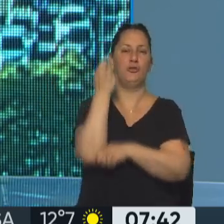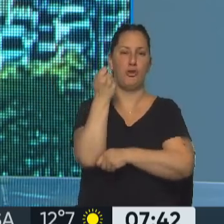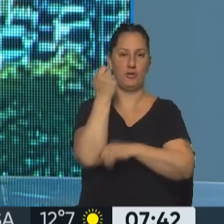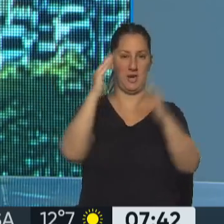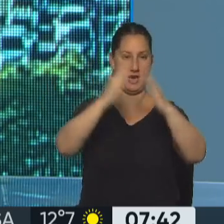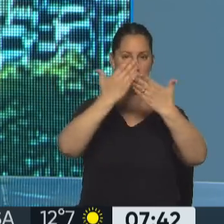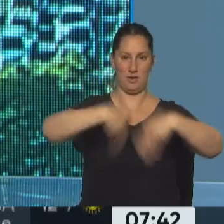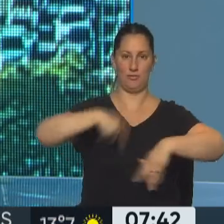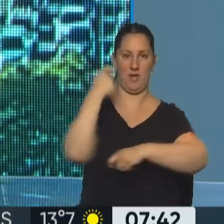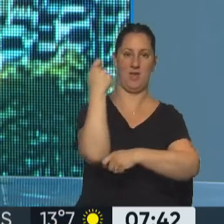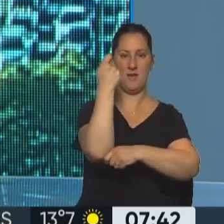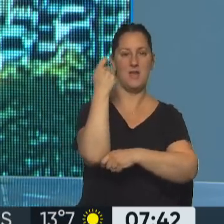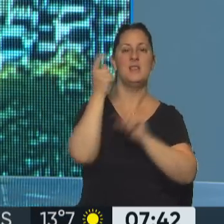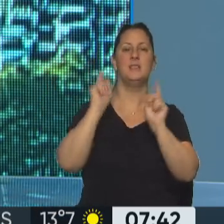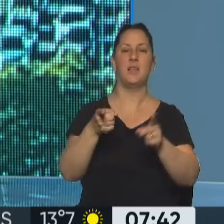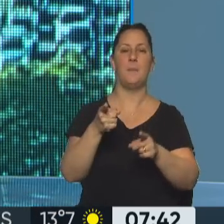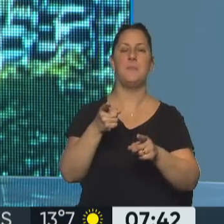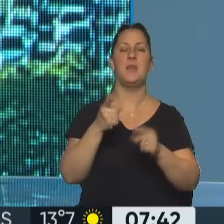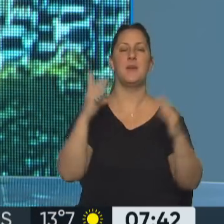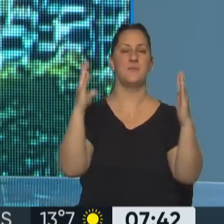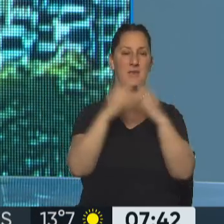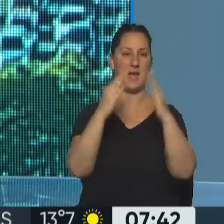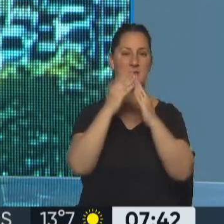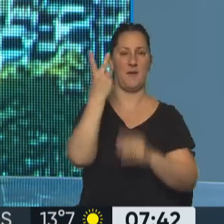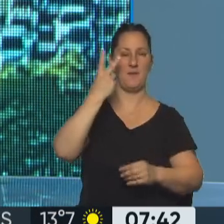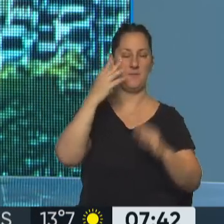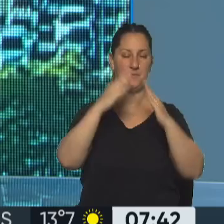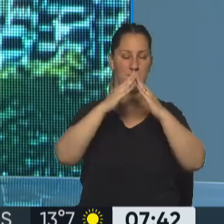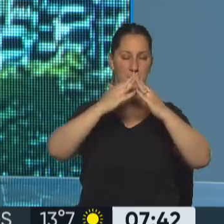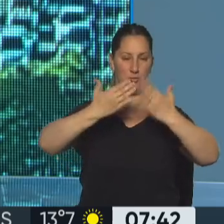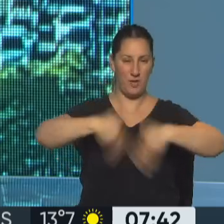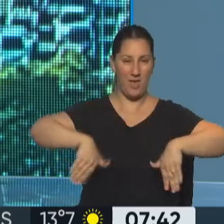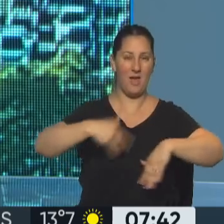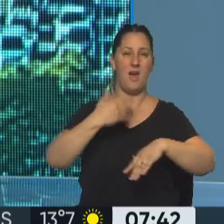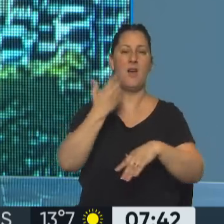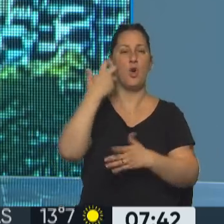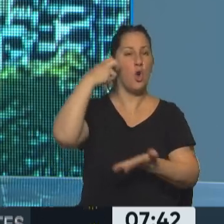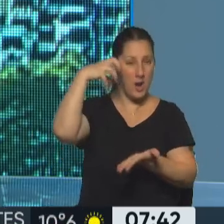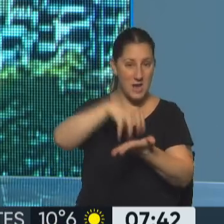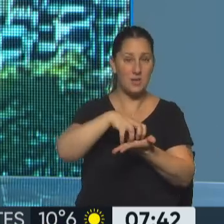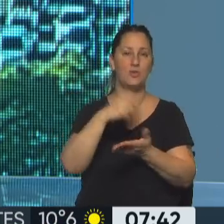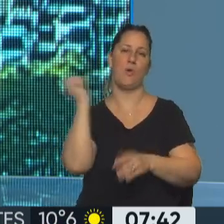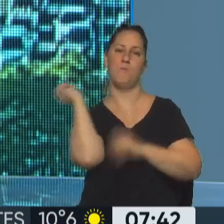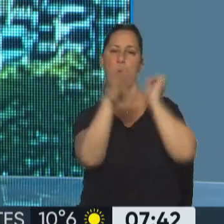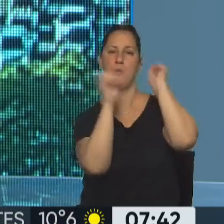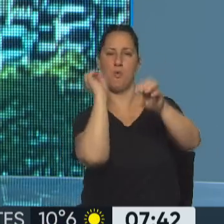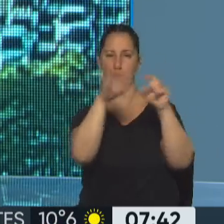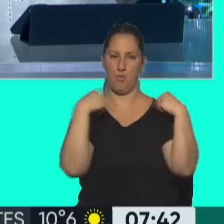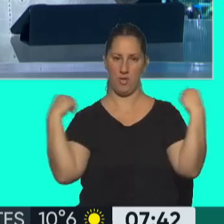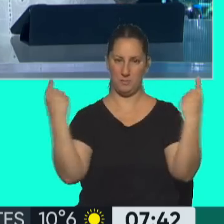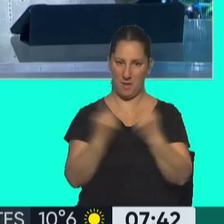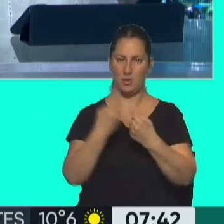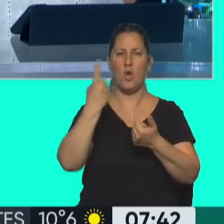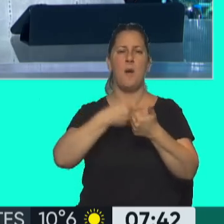Rosada y recordemos los ataques al despacho de la vicepresidenta Cristina Fernández de Kirchner en el Senado Nacional, que primero